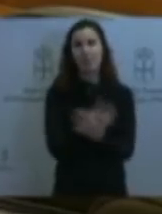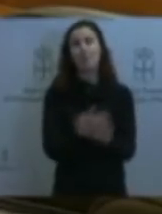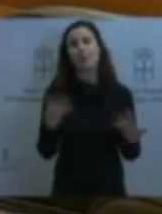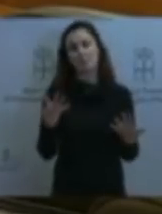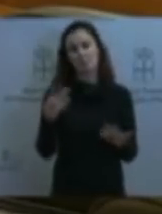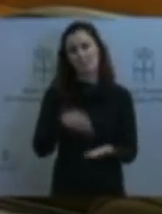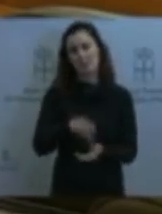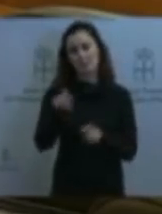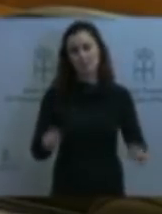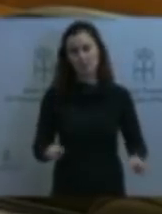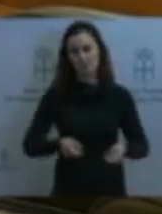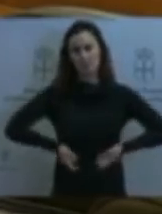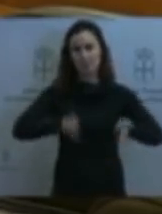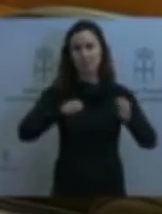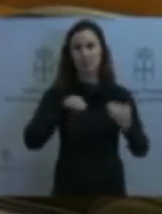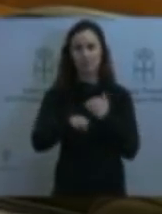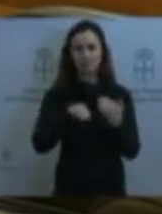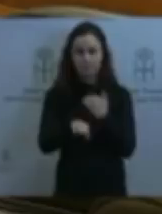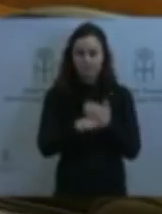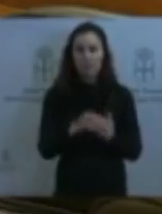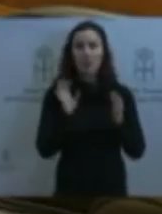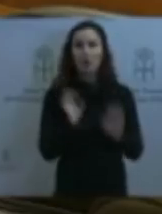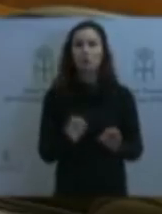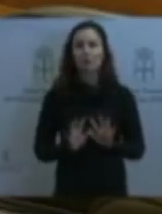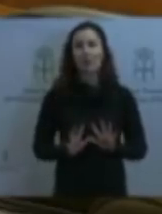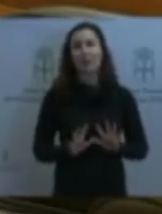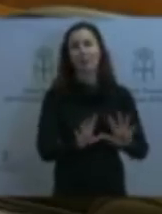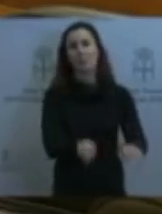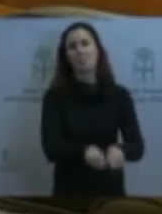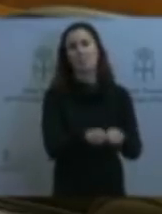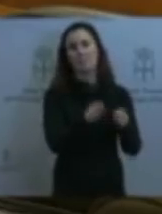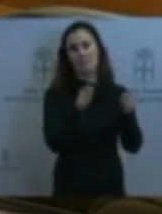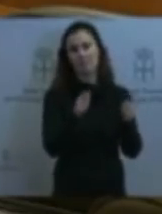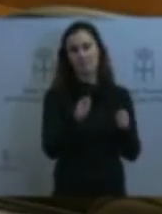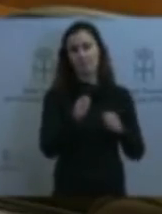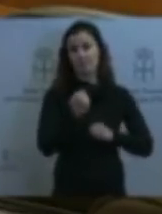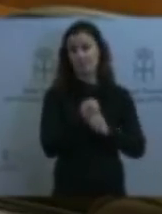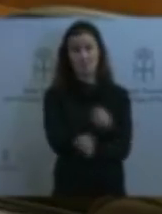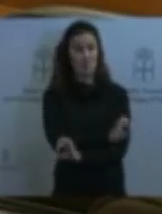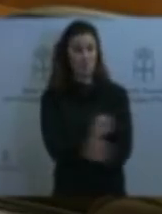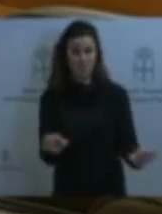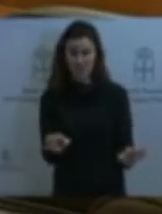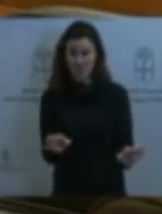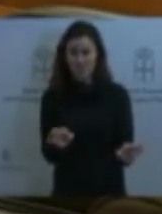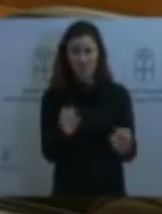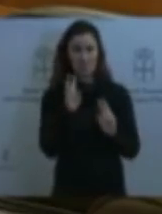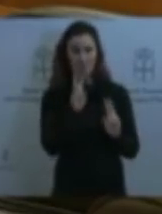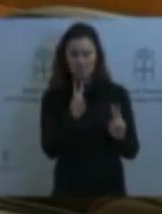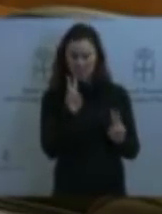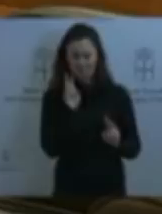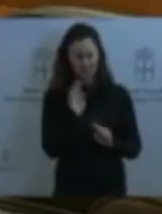Llevaba años de abandono, sin intervenciones, verdaderamente deteriorado, y era peligroso,